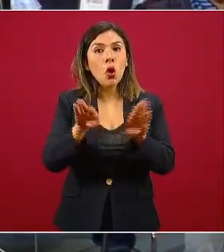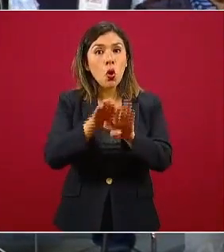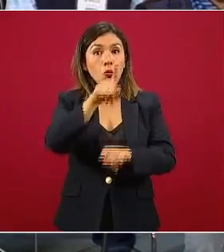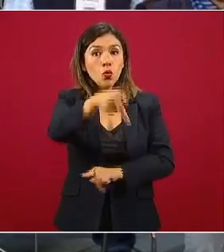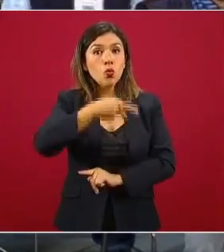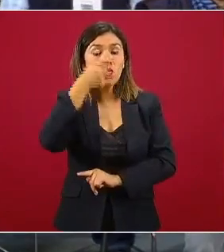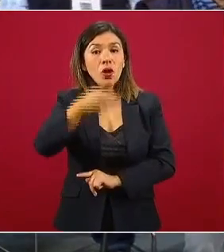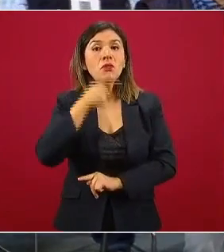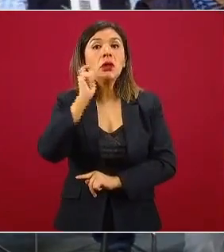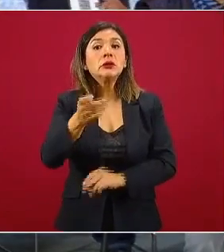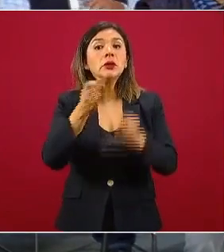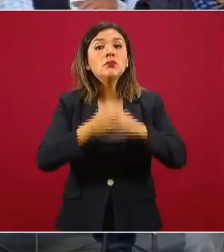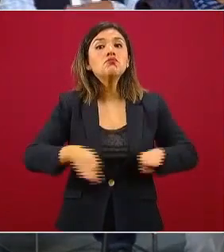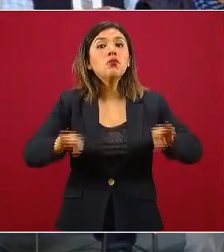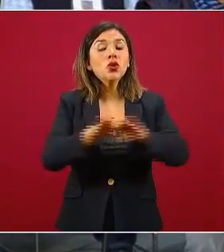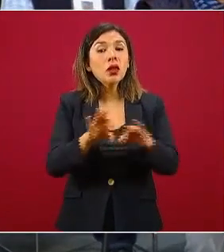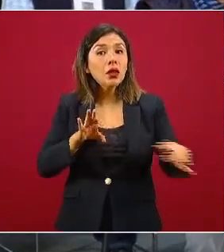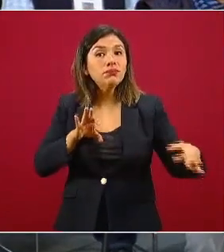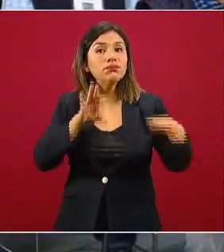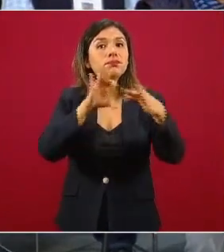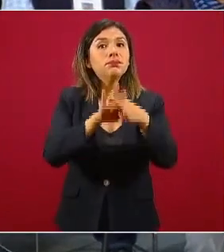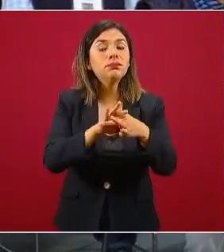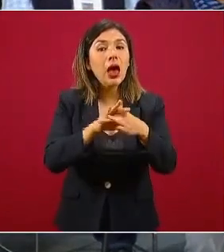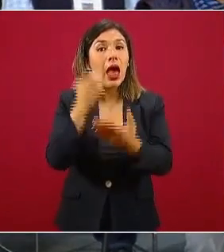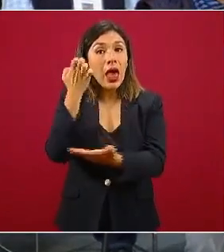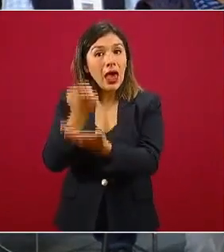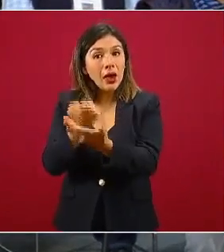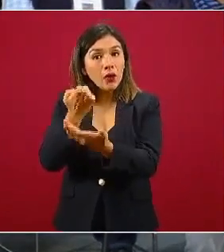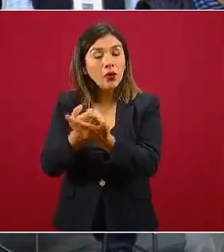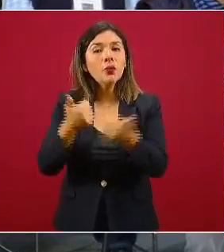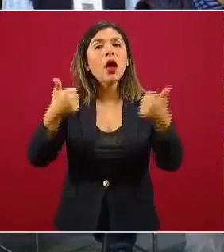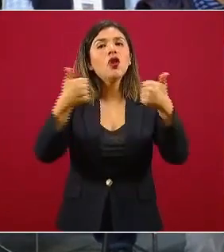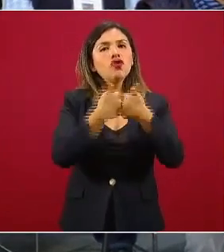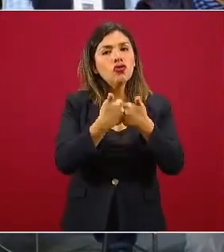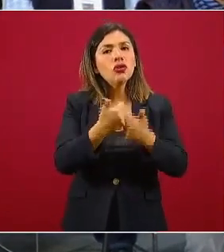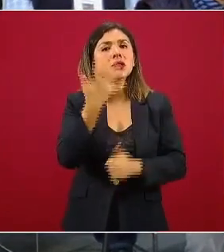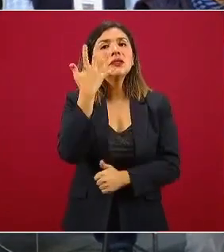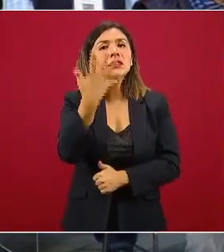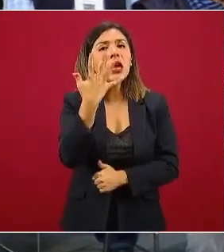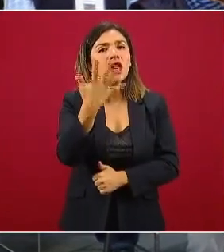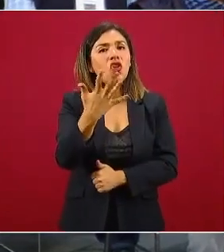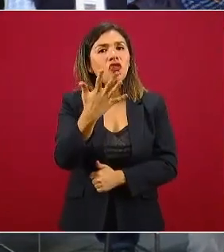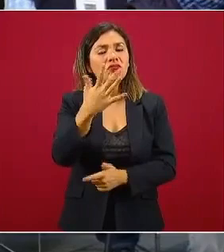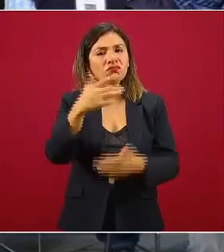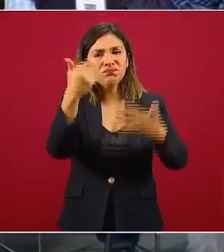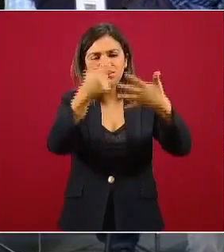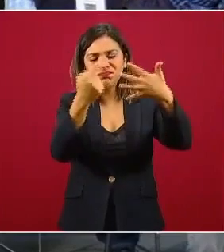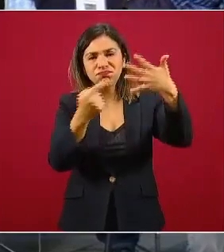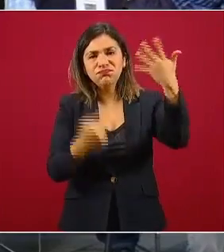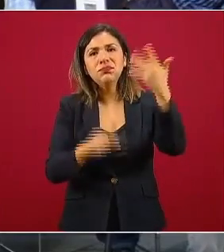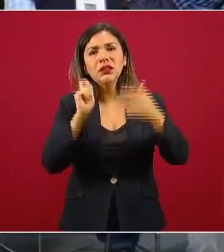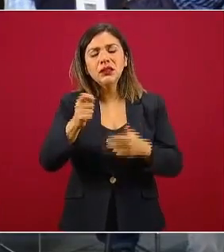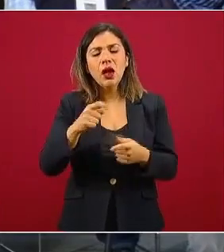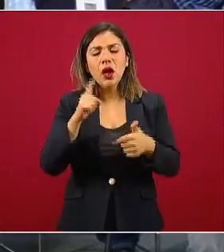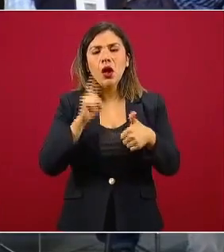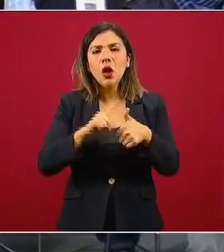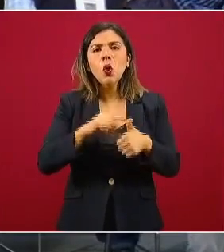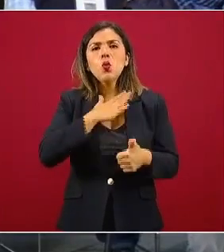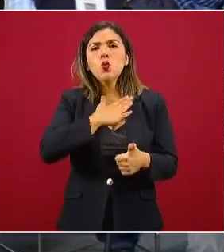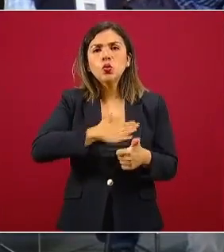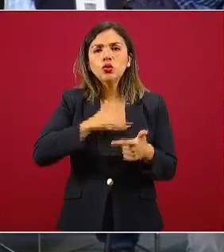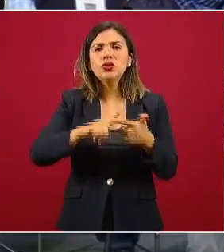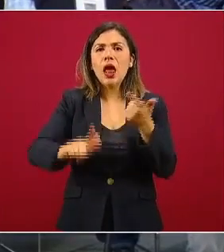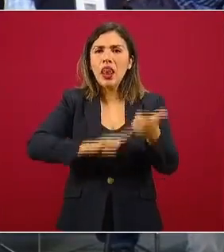que es indispensable vincular la economía con estos 5 principios, que es la democracia, la justicia,